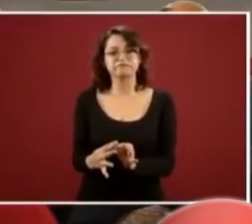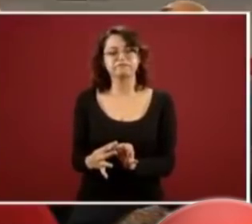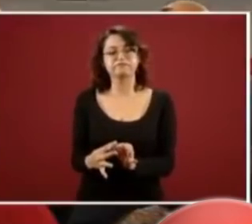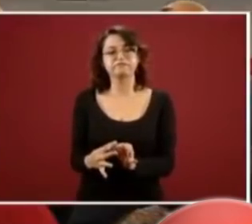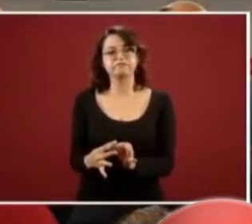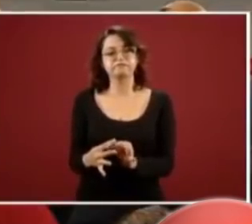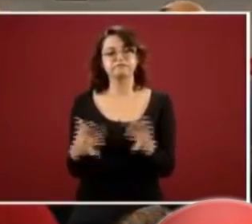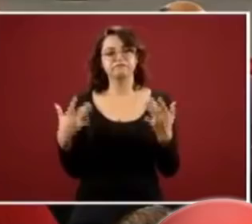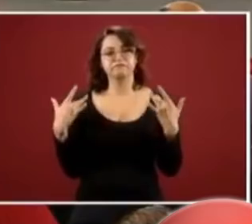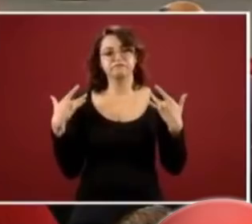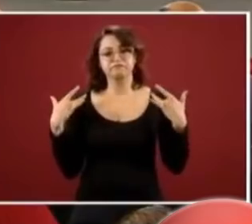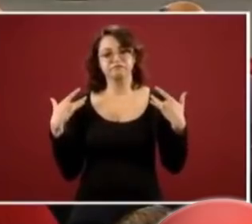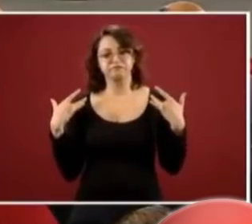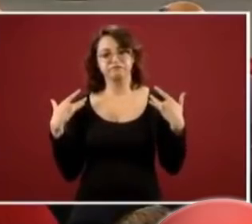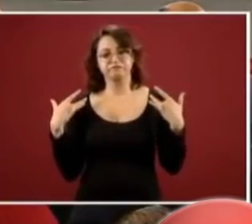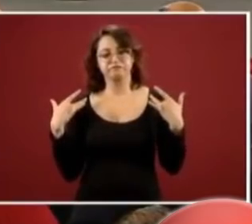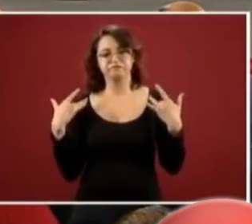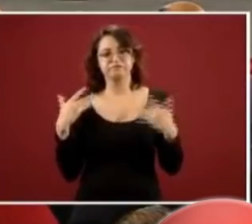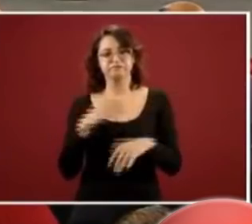objetivo,